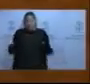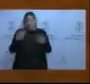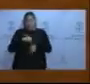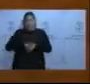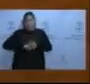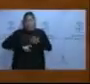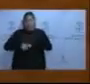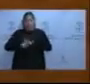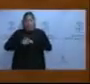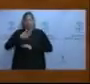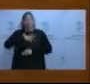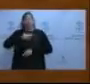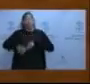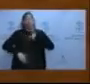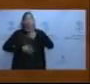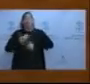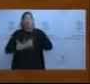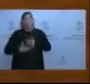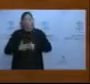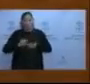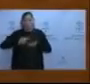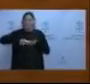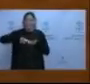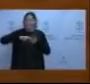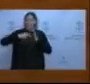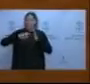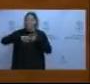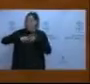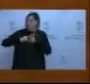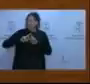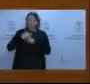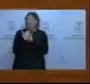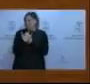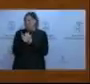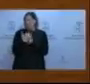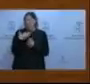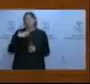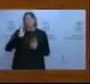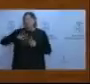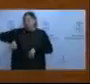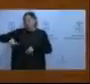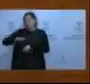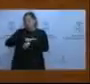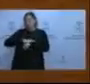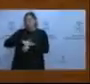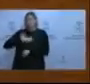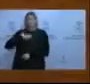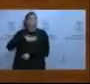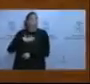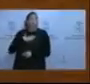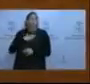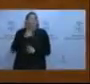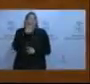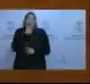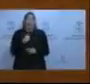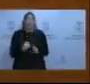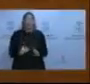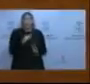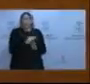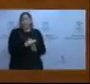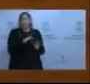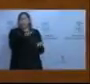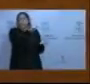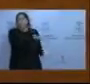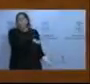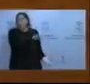¿no? Y yo creo que esa situación al Gobierno se le hace cómoda, ¿no? Está muy bien que estén ahí parados o que cuando lleguen las conclusiones,